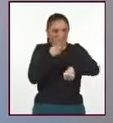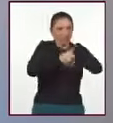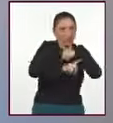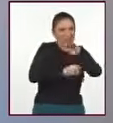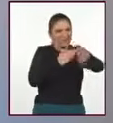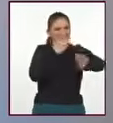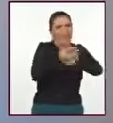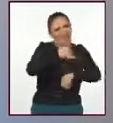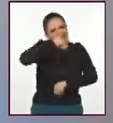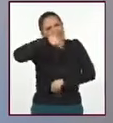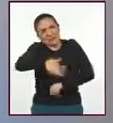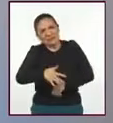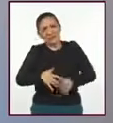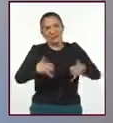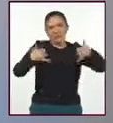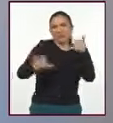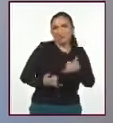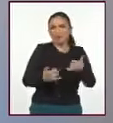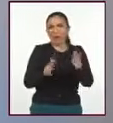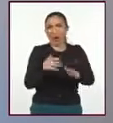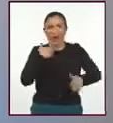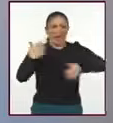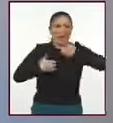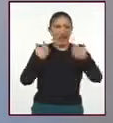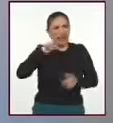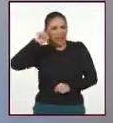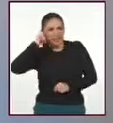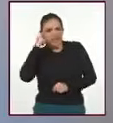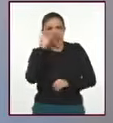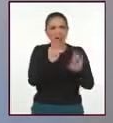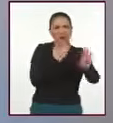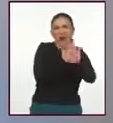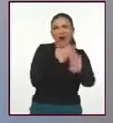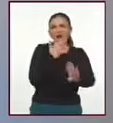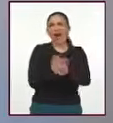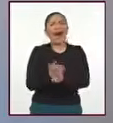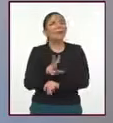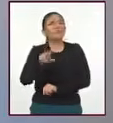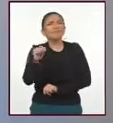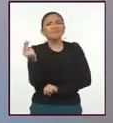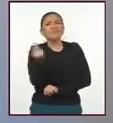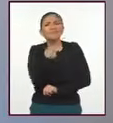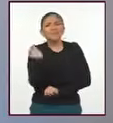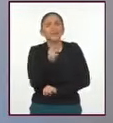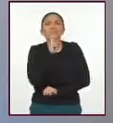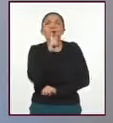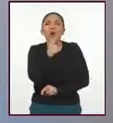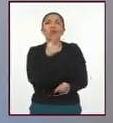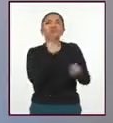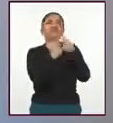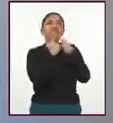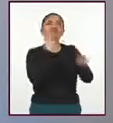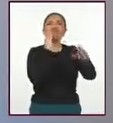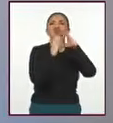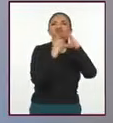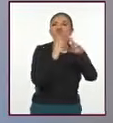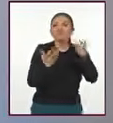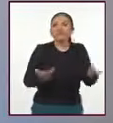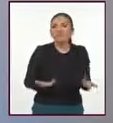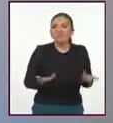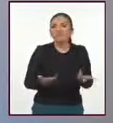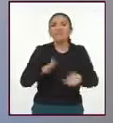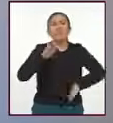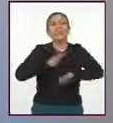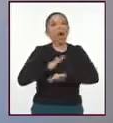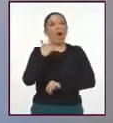qué quejarse, por qué protestar contra otros, y más bien tratar de armar un diálogo con mucho más